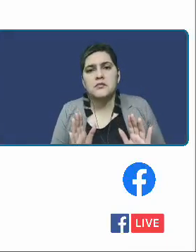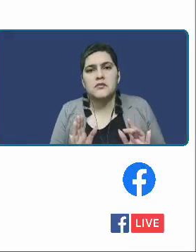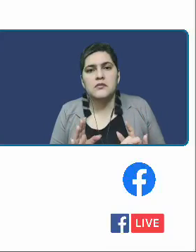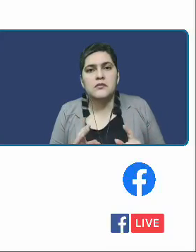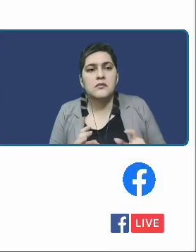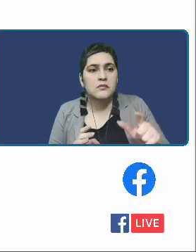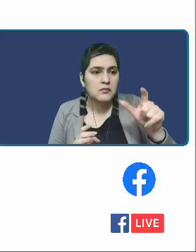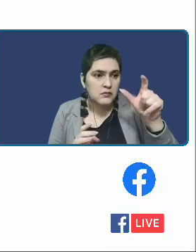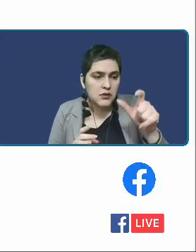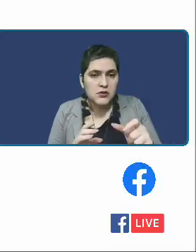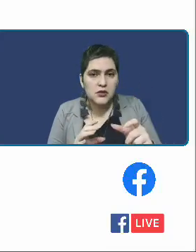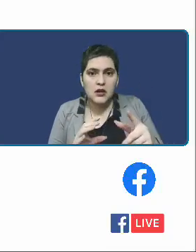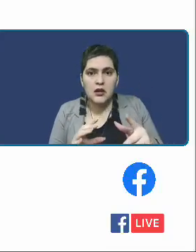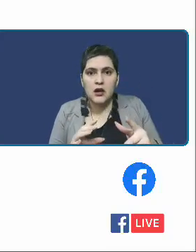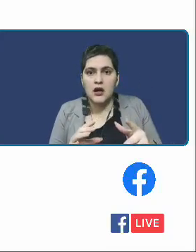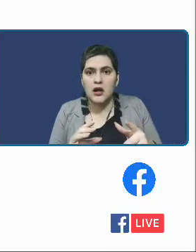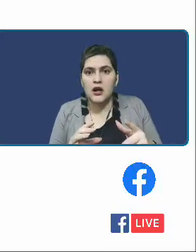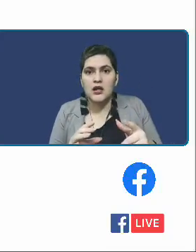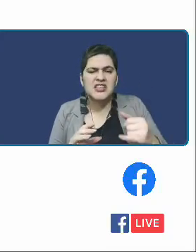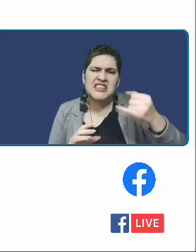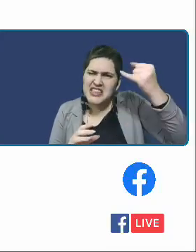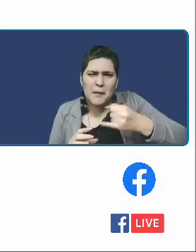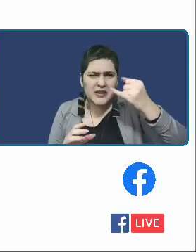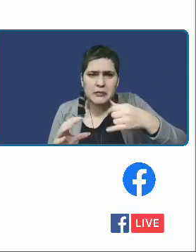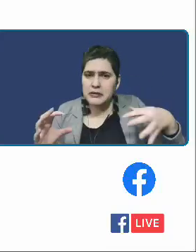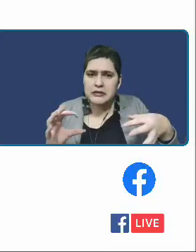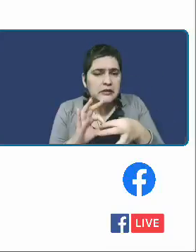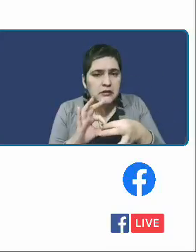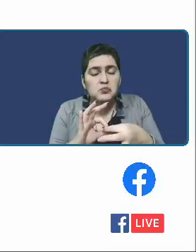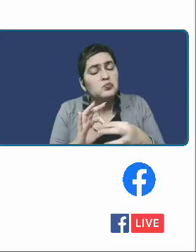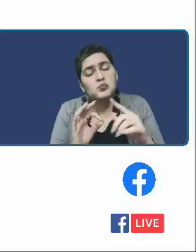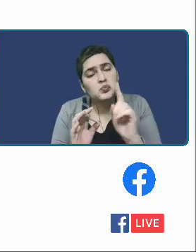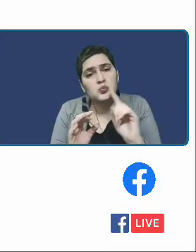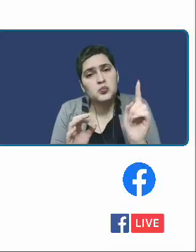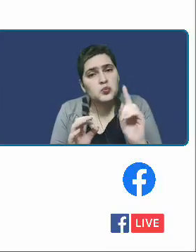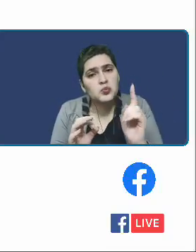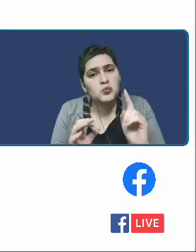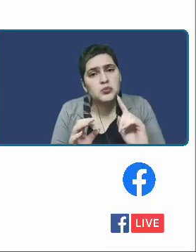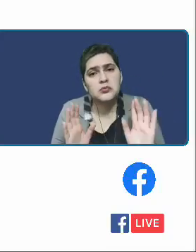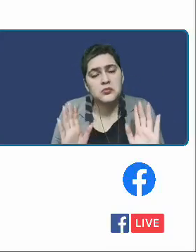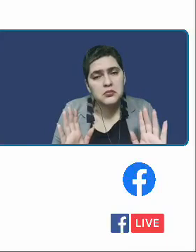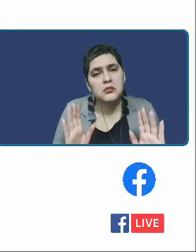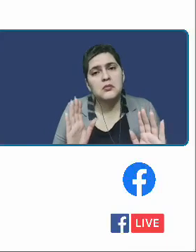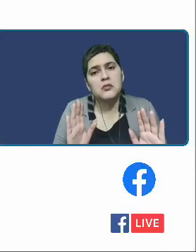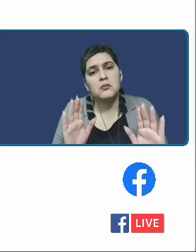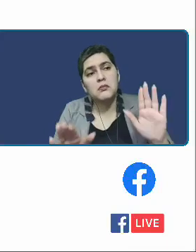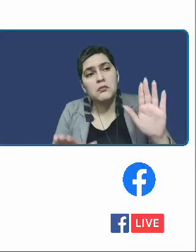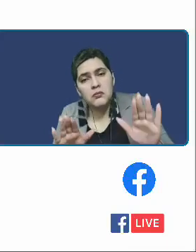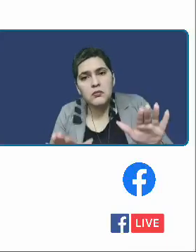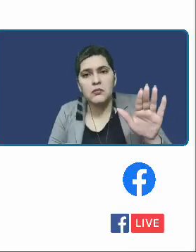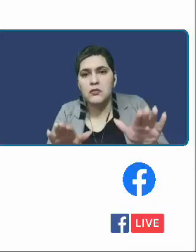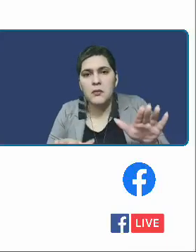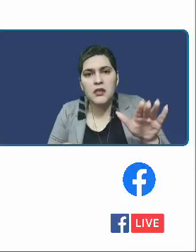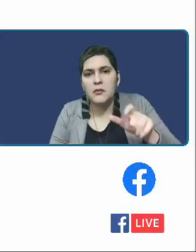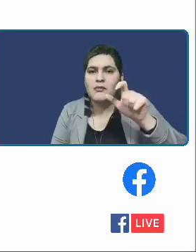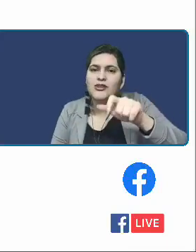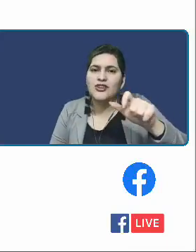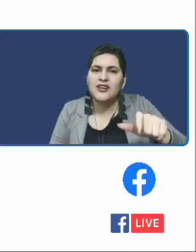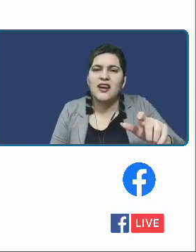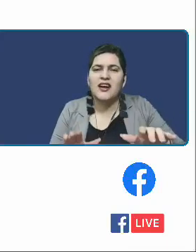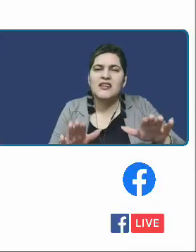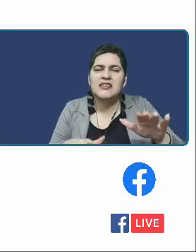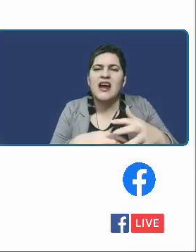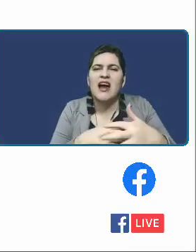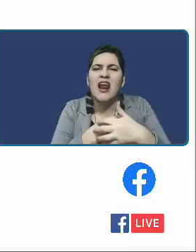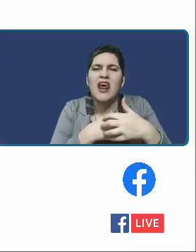presentar siempre, ¿ya? Porque muchas veces con la disfunción gastrointestinal se habla de las alergias alimentarias